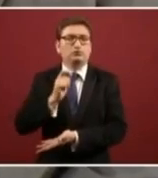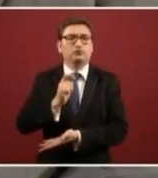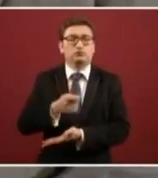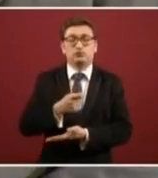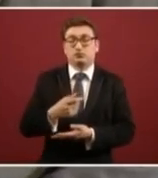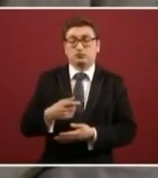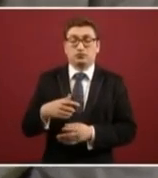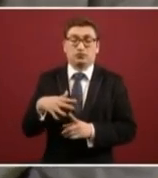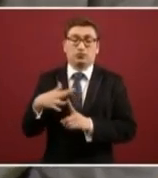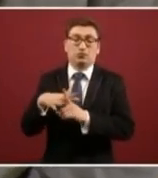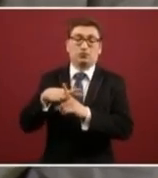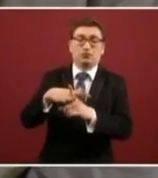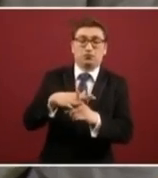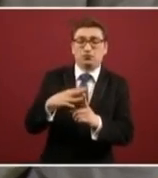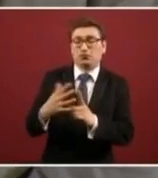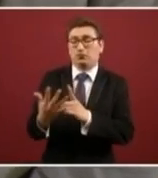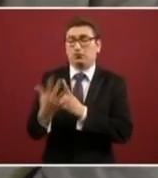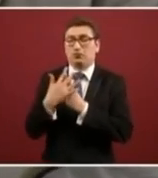populista,